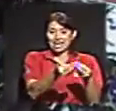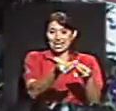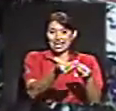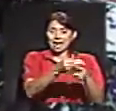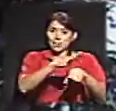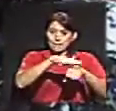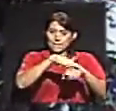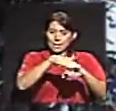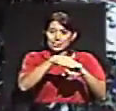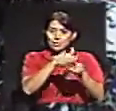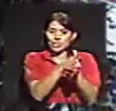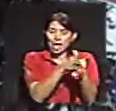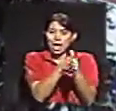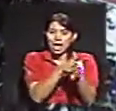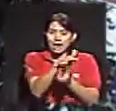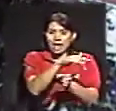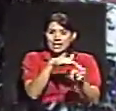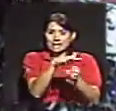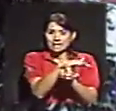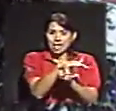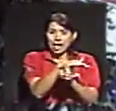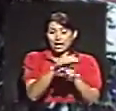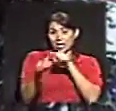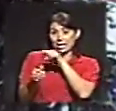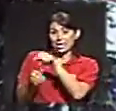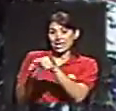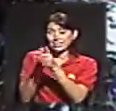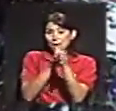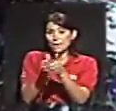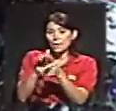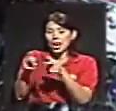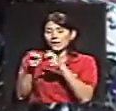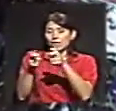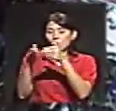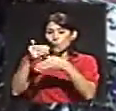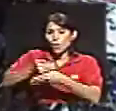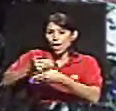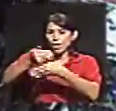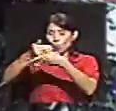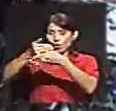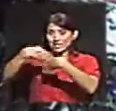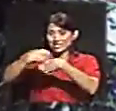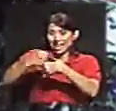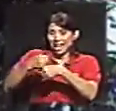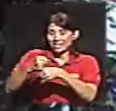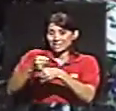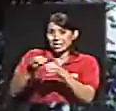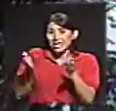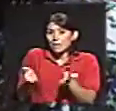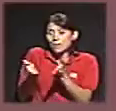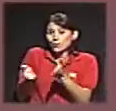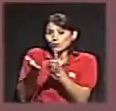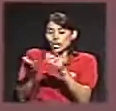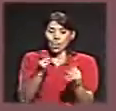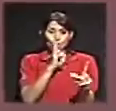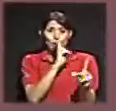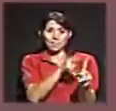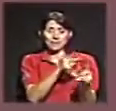de que se hace ese plan regulador, de acuerdo con lo que usted me está diciendo, que ha sido impulsado por la misma empresa Bimavi,